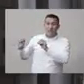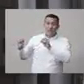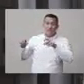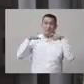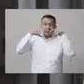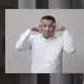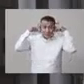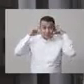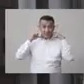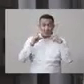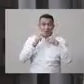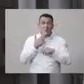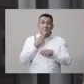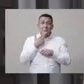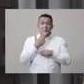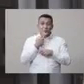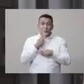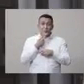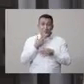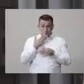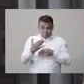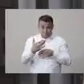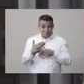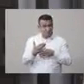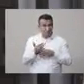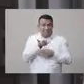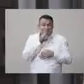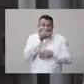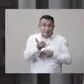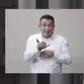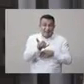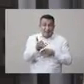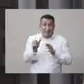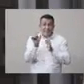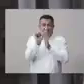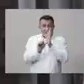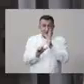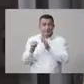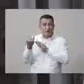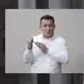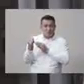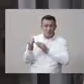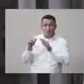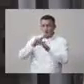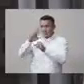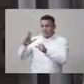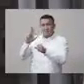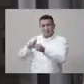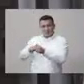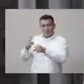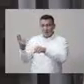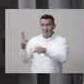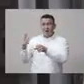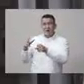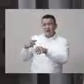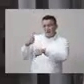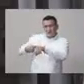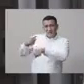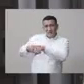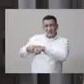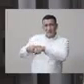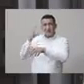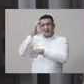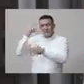pacientes por coronavirus en todo el estado. Hace poco más de un mes. En estos primeros días de